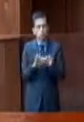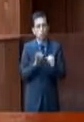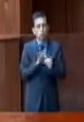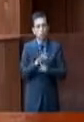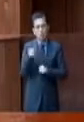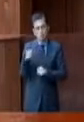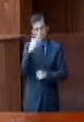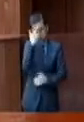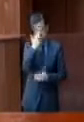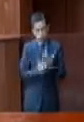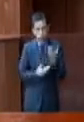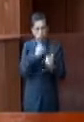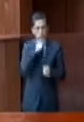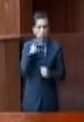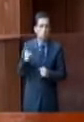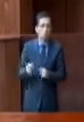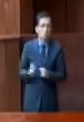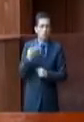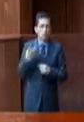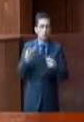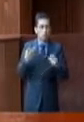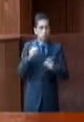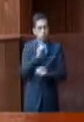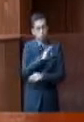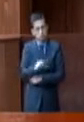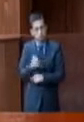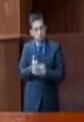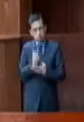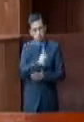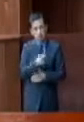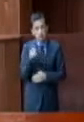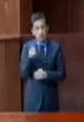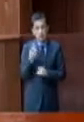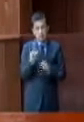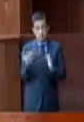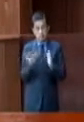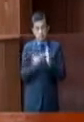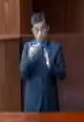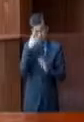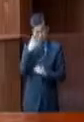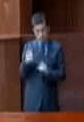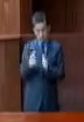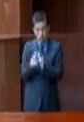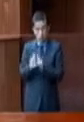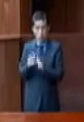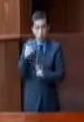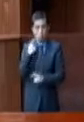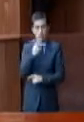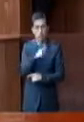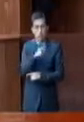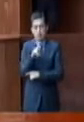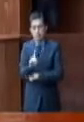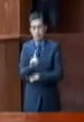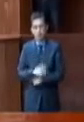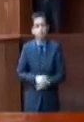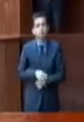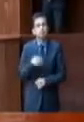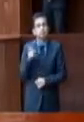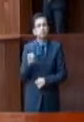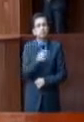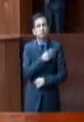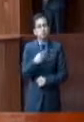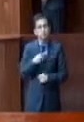capacidad económica del sujeto infractor así la multa que se propone imponer al partido de la revolución democrática deberá